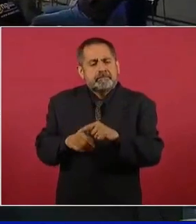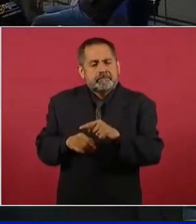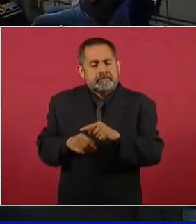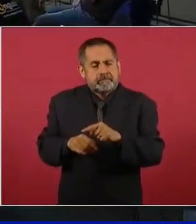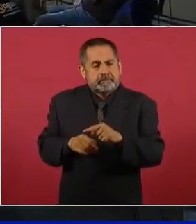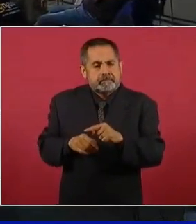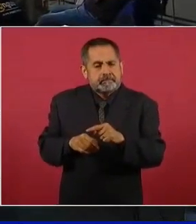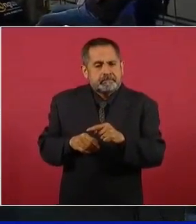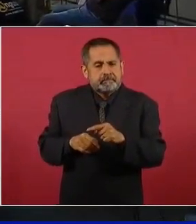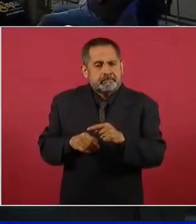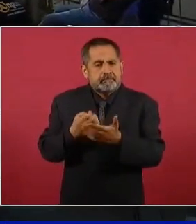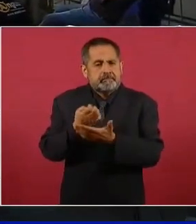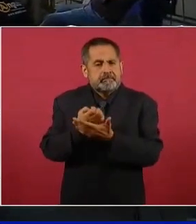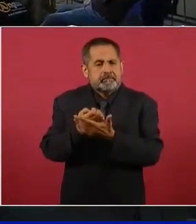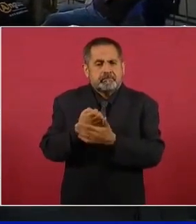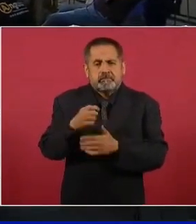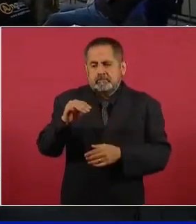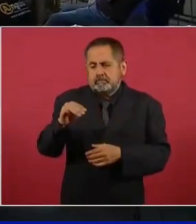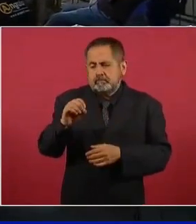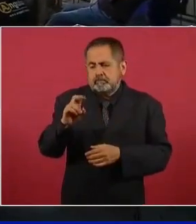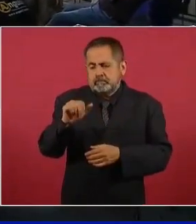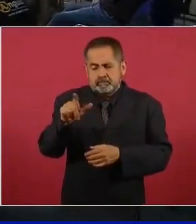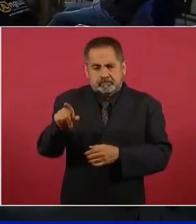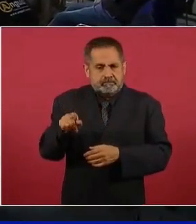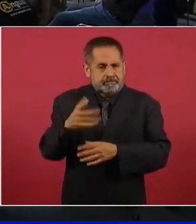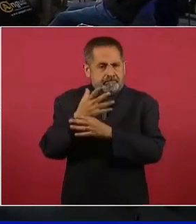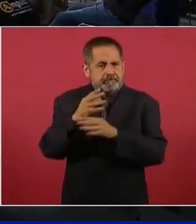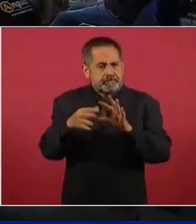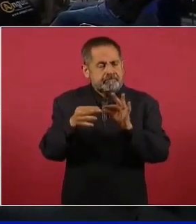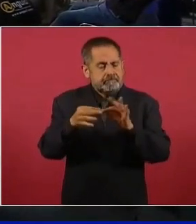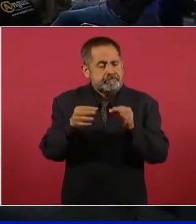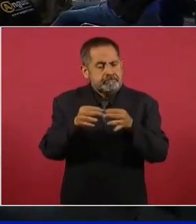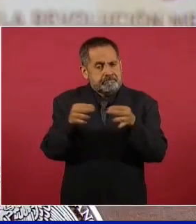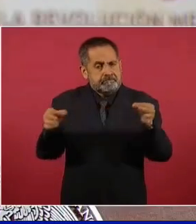La economía moral hay una cita de